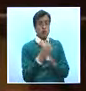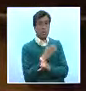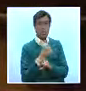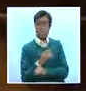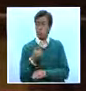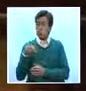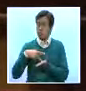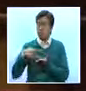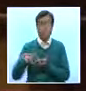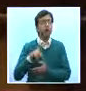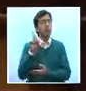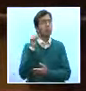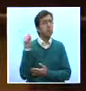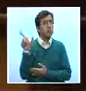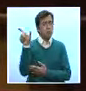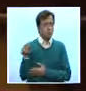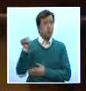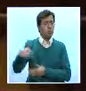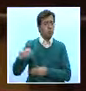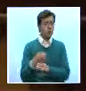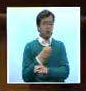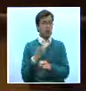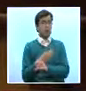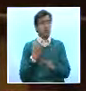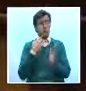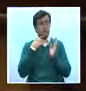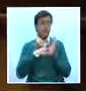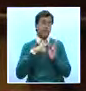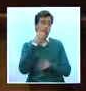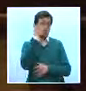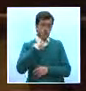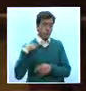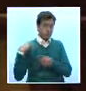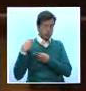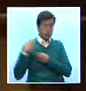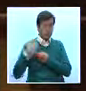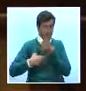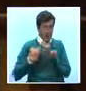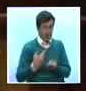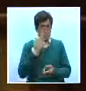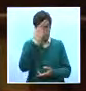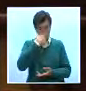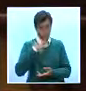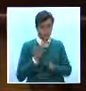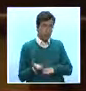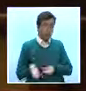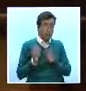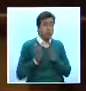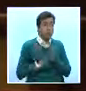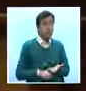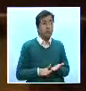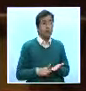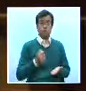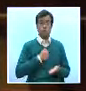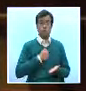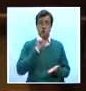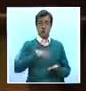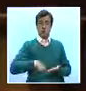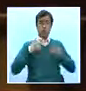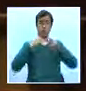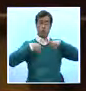sería el mismo contribuyente, porque el contribuyente, si fallece la persona de la cual vamos a heredar, él puede hacer su